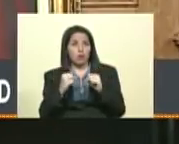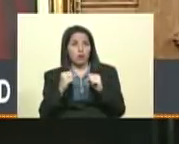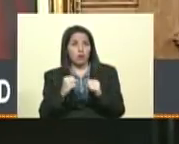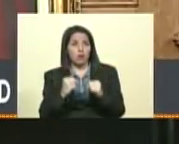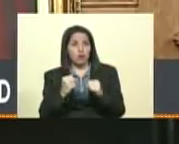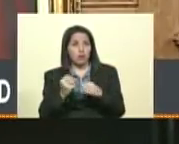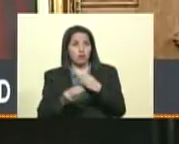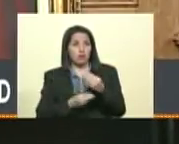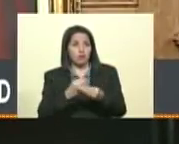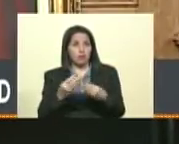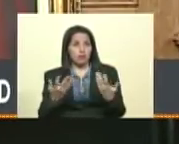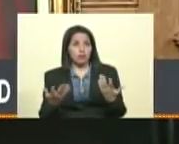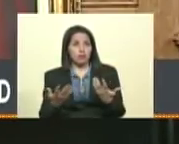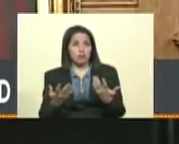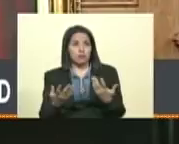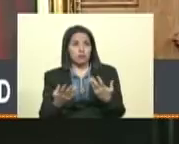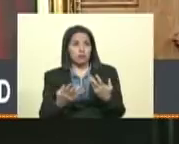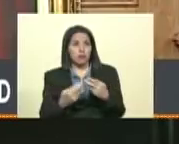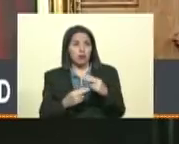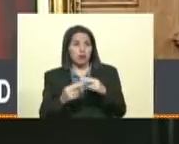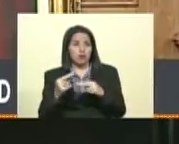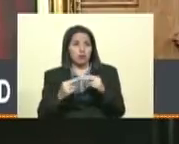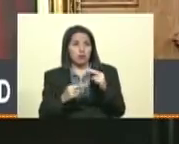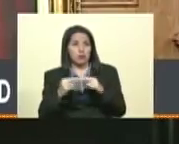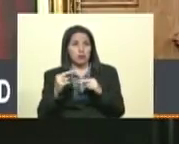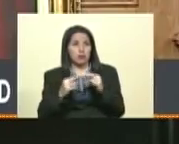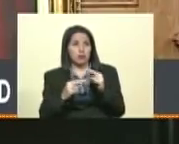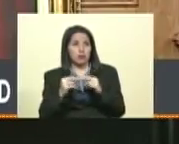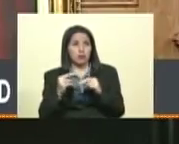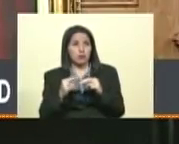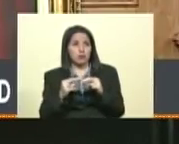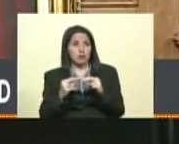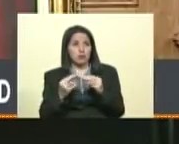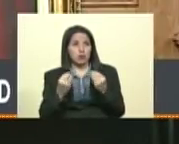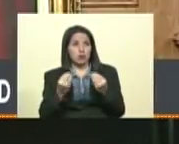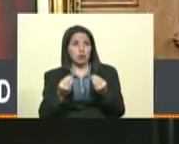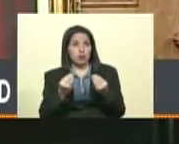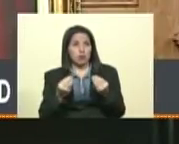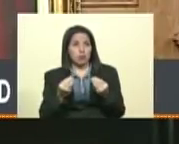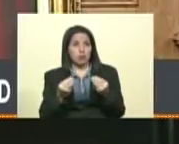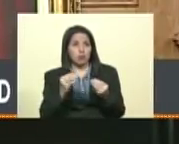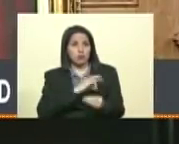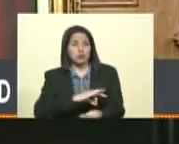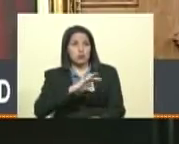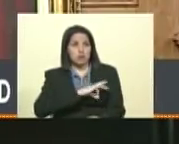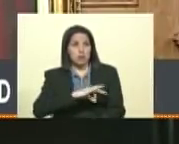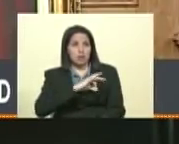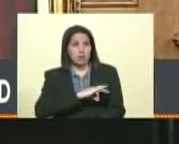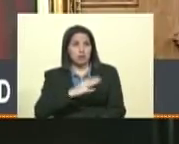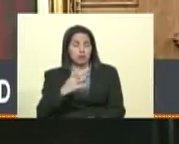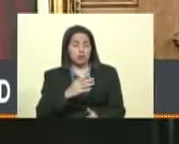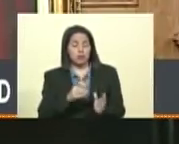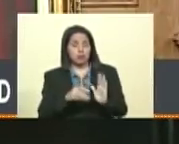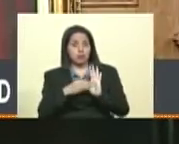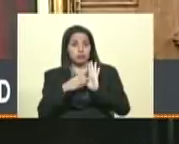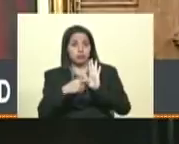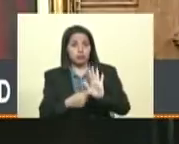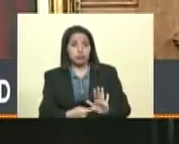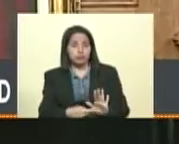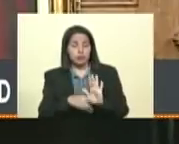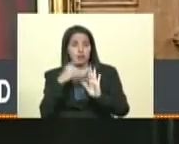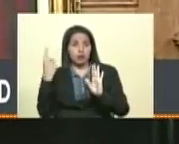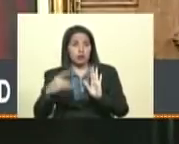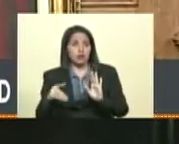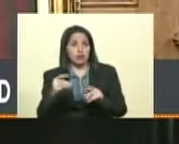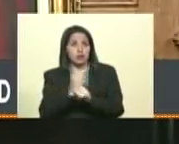trabajadores, nuevo por construir el socialismo de lo concreto, nuevo por garantizar los derechos, la estabilidad